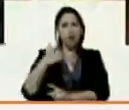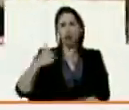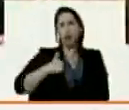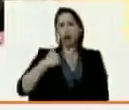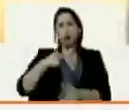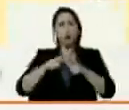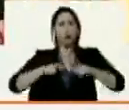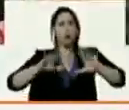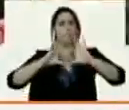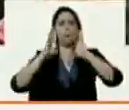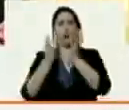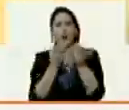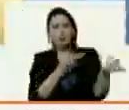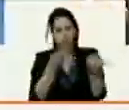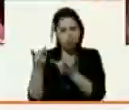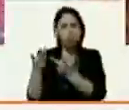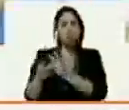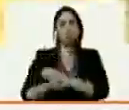mundo. ¡Bienvenida!